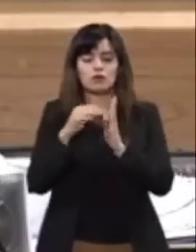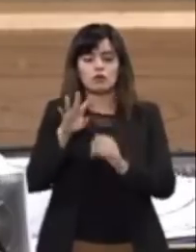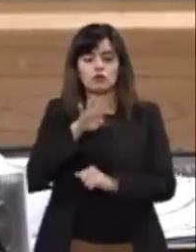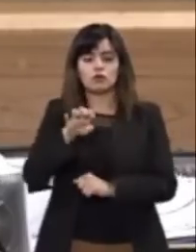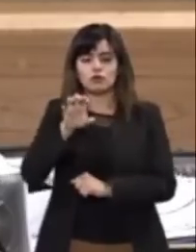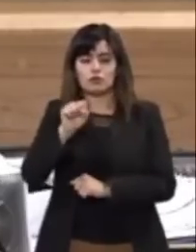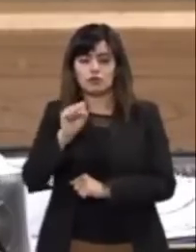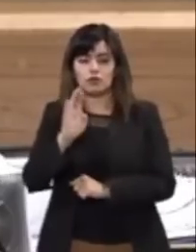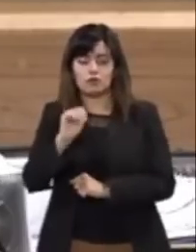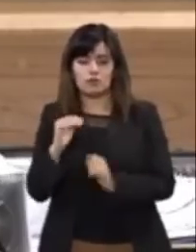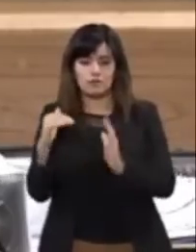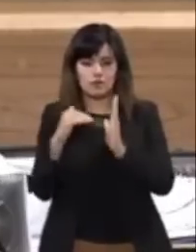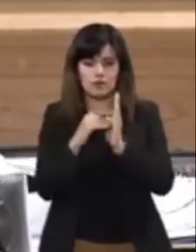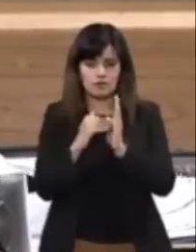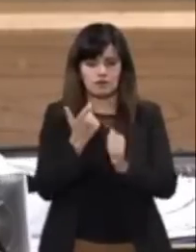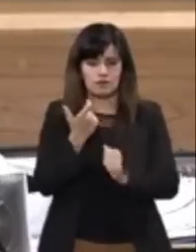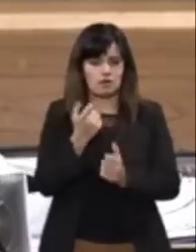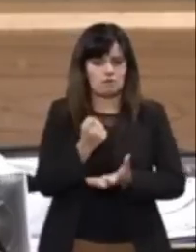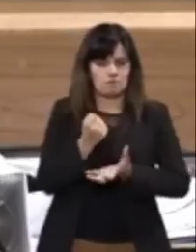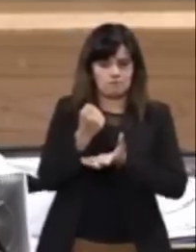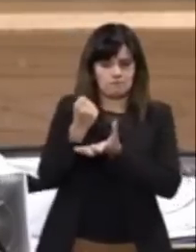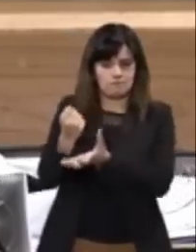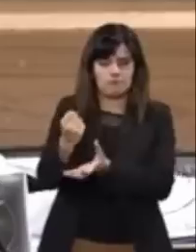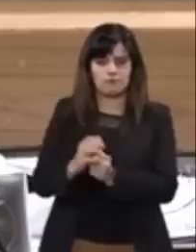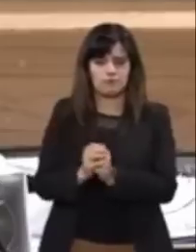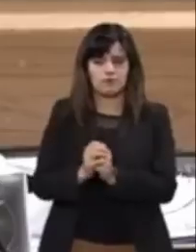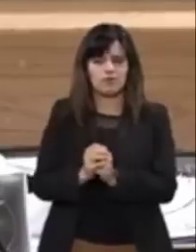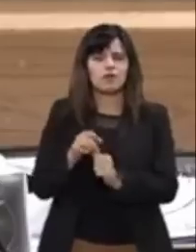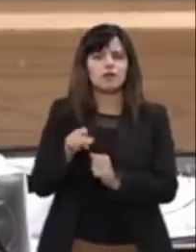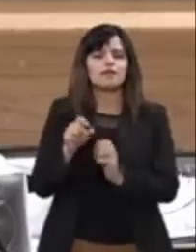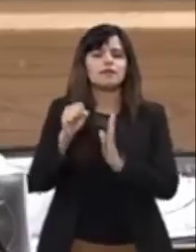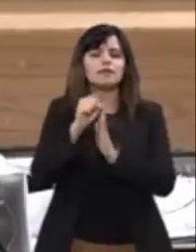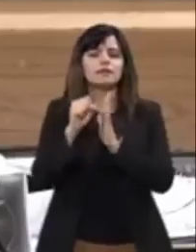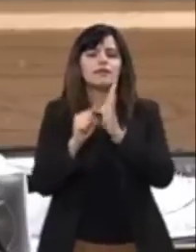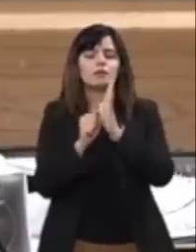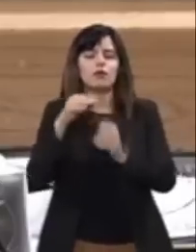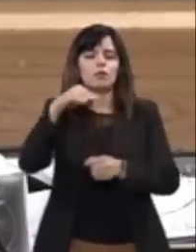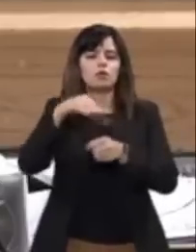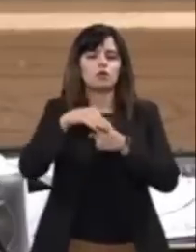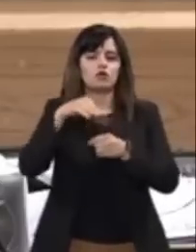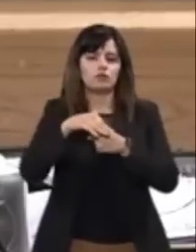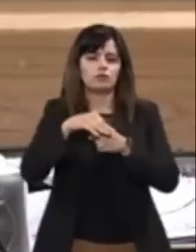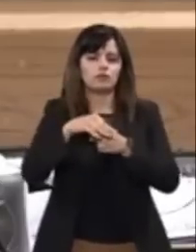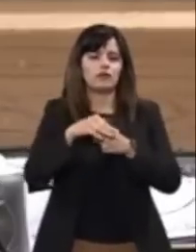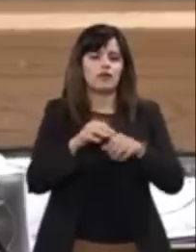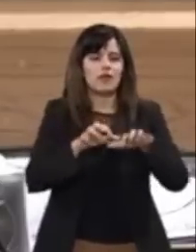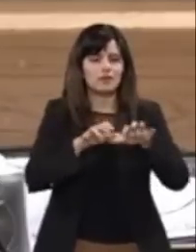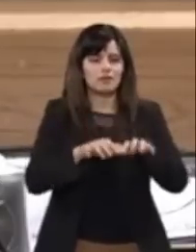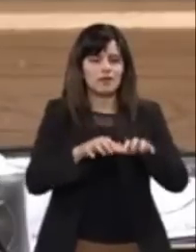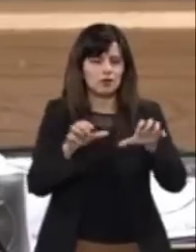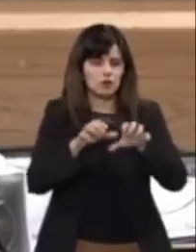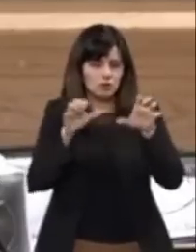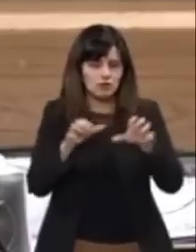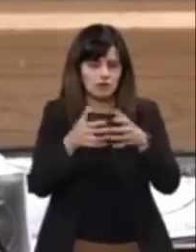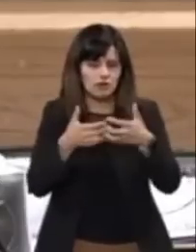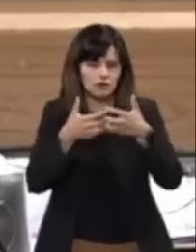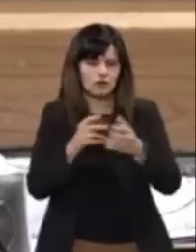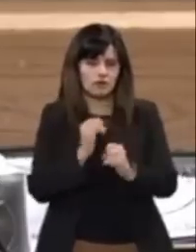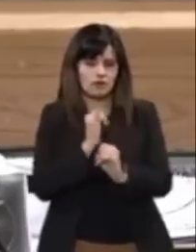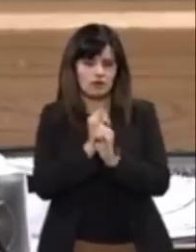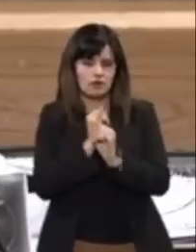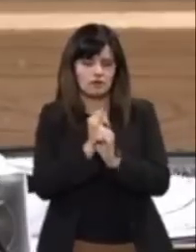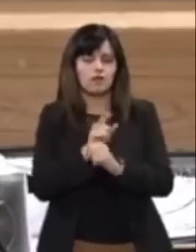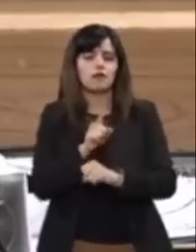158.469.000 pesos de suficiencia presupuestal para el sistema de voto electrónico por internet de las mexicanas y mexicanos residentes en el